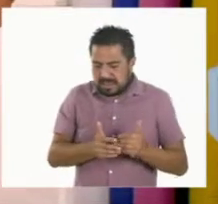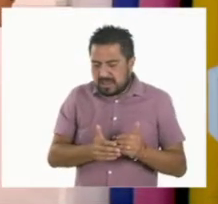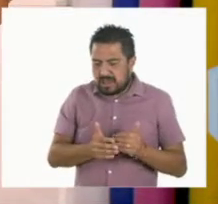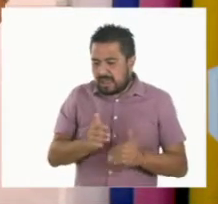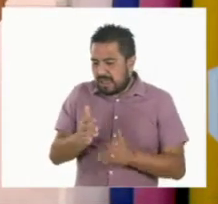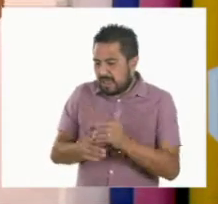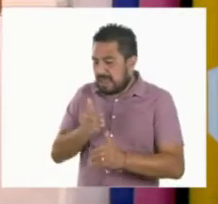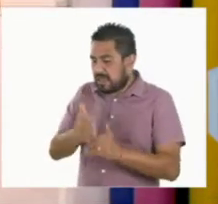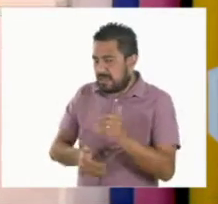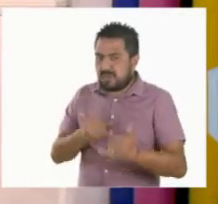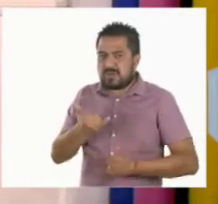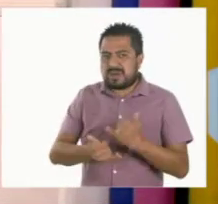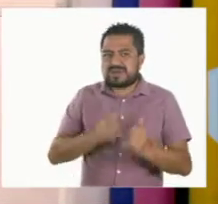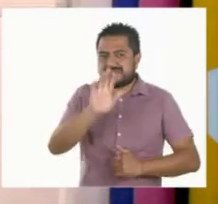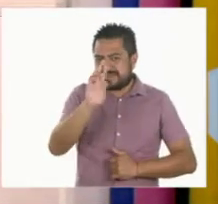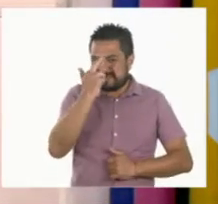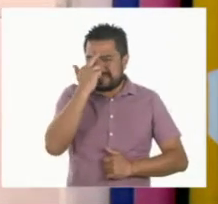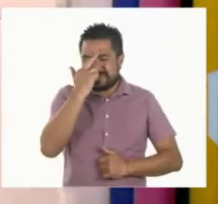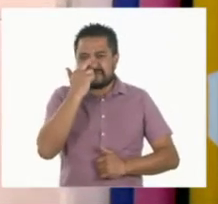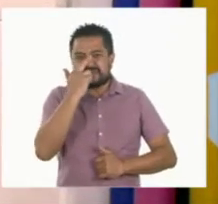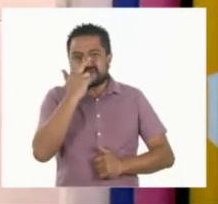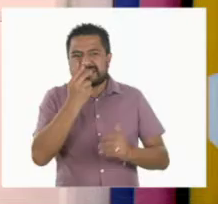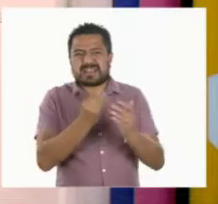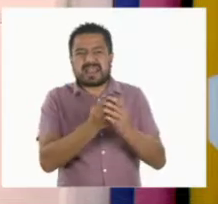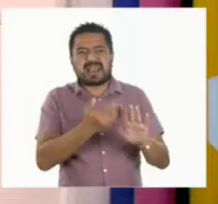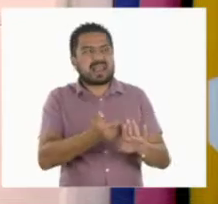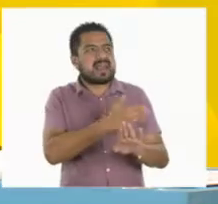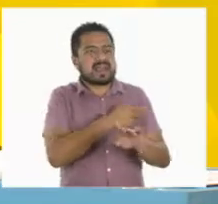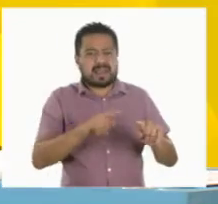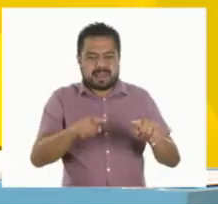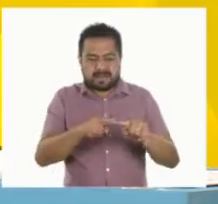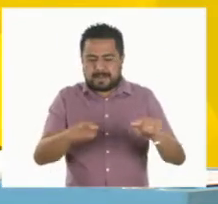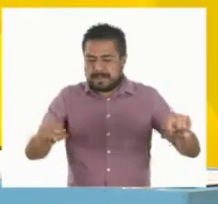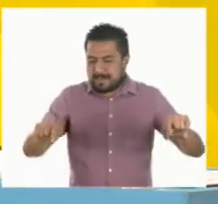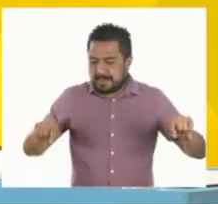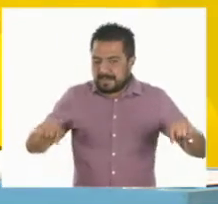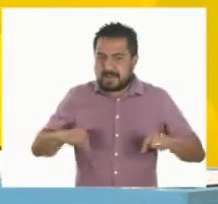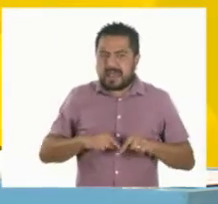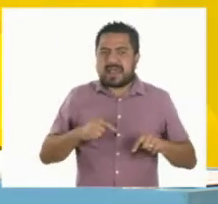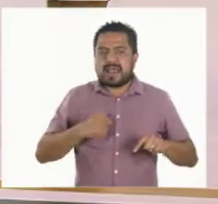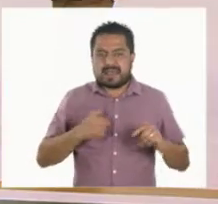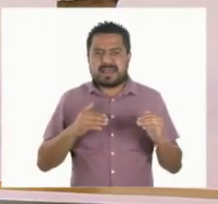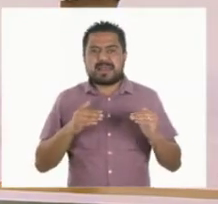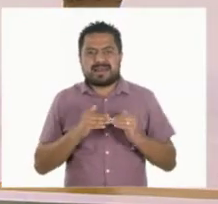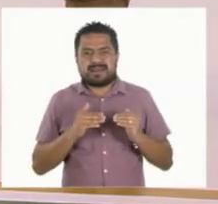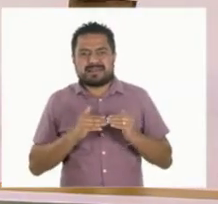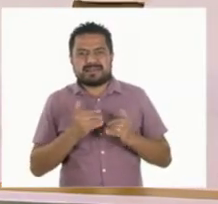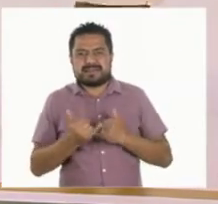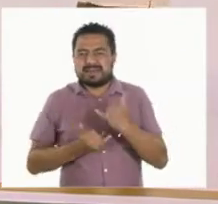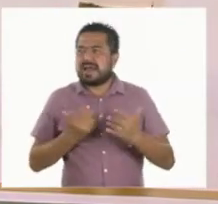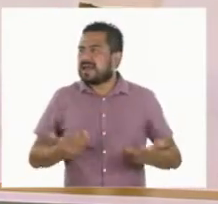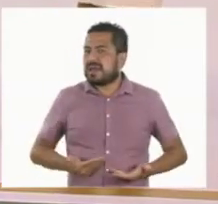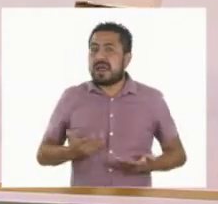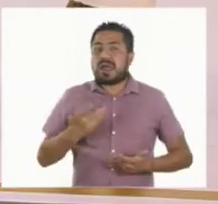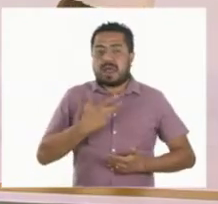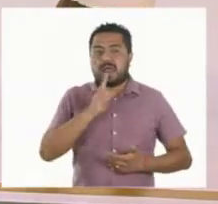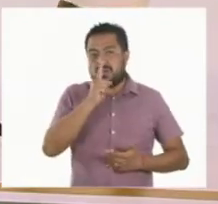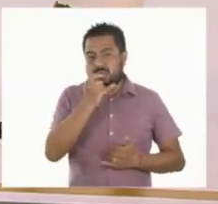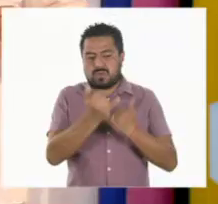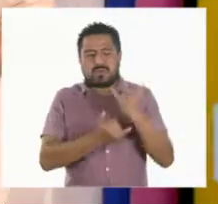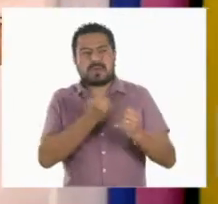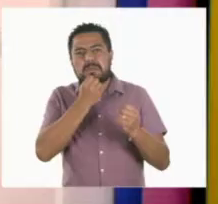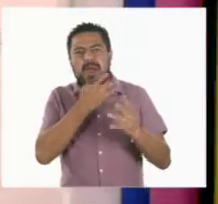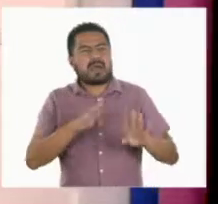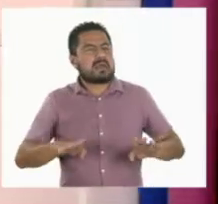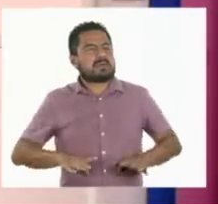clase pasada, no sé si te acuerdas que estábamos viendo el patio de mi casa. Sí, lo bailamos. Así es. Bueno, hay un juego muy parecido